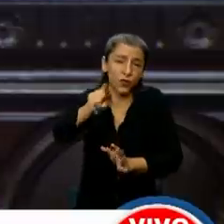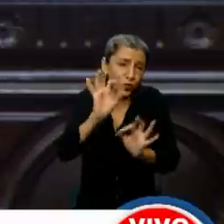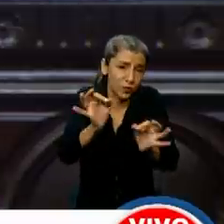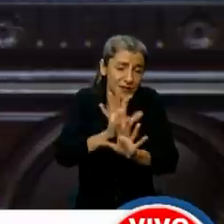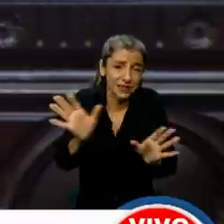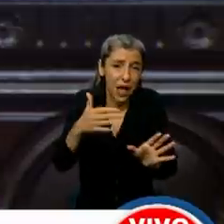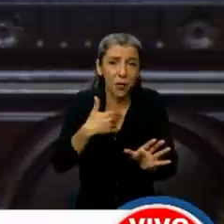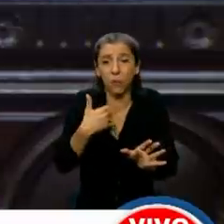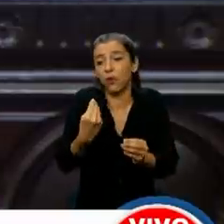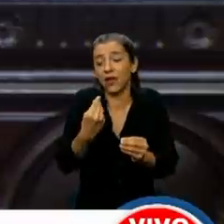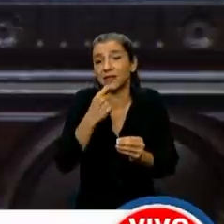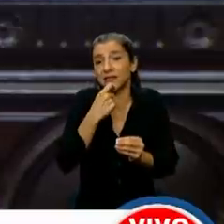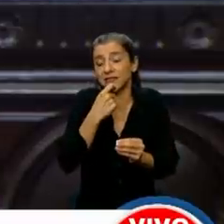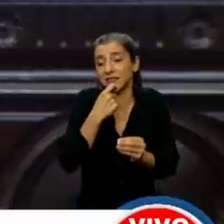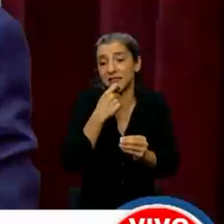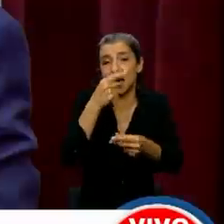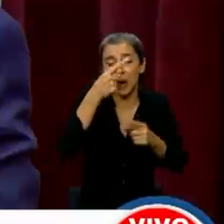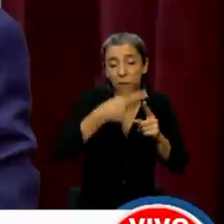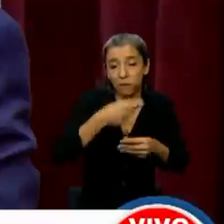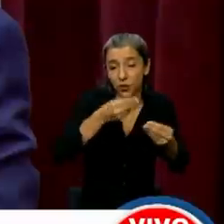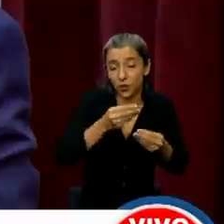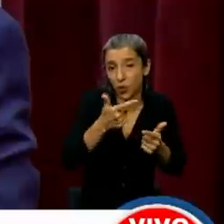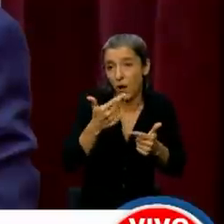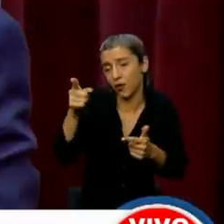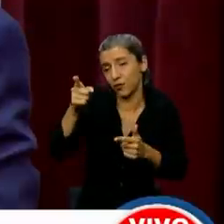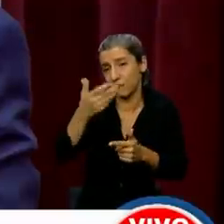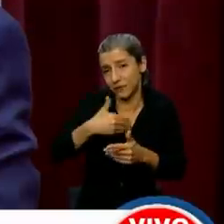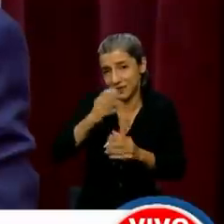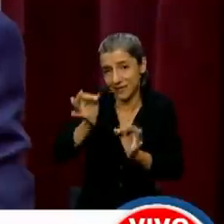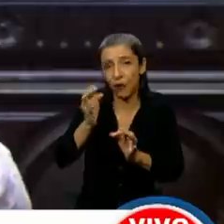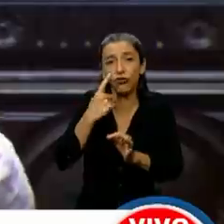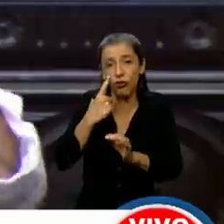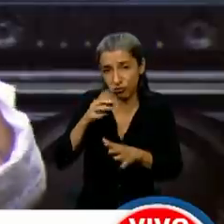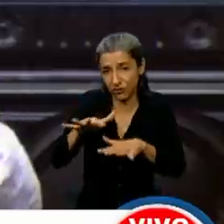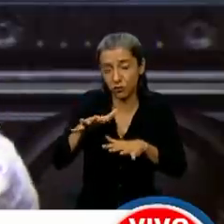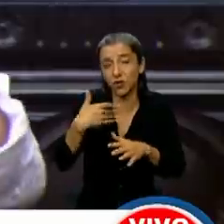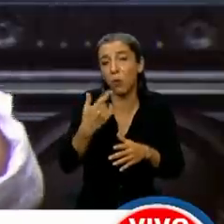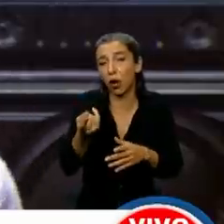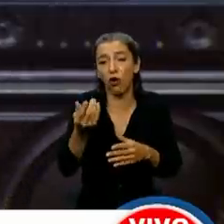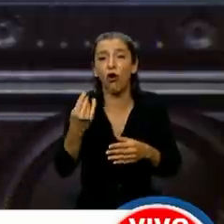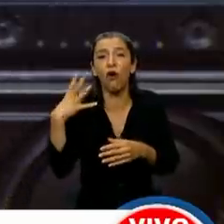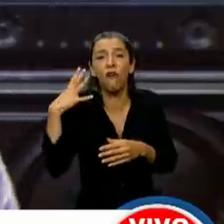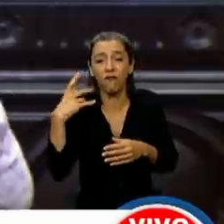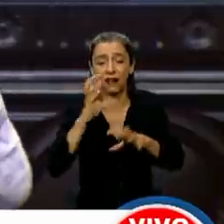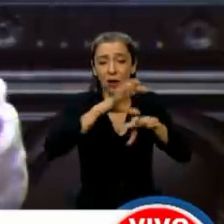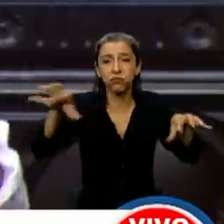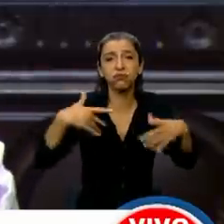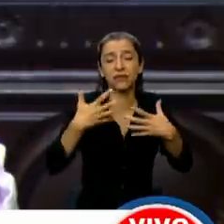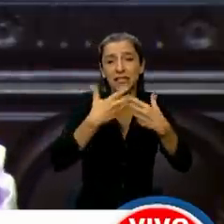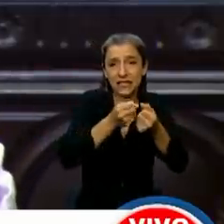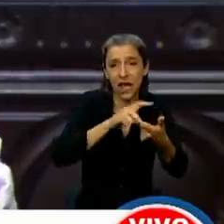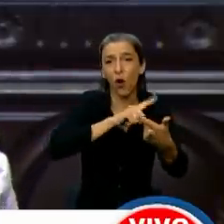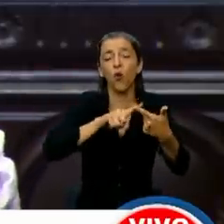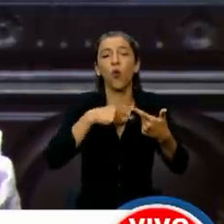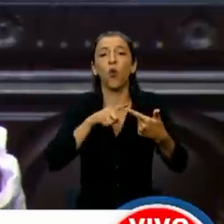lo sabe presidente porque conoce la situación no se va a poder construir módulos sanitarios por 6 millones no se va a